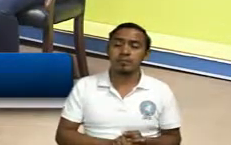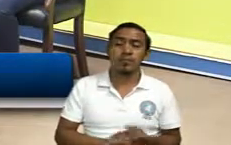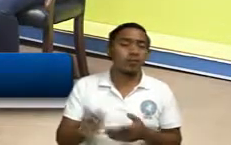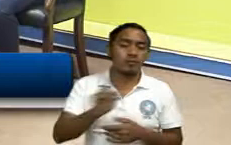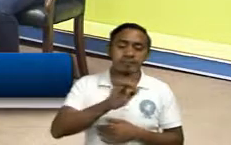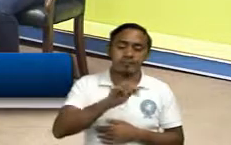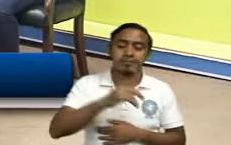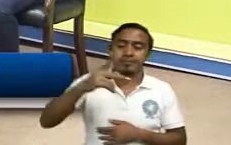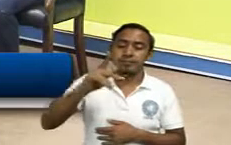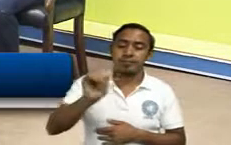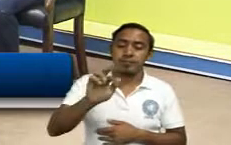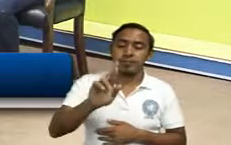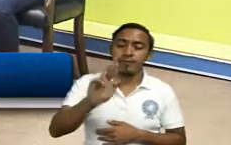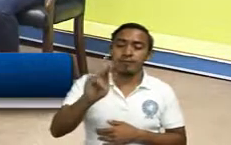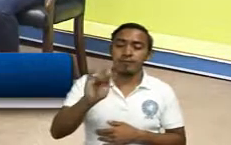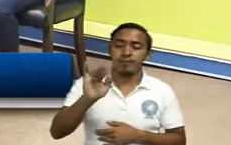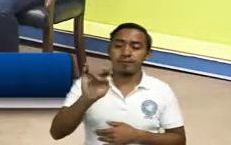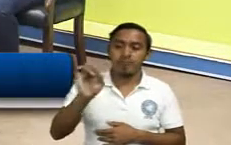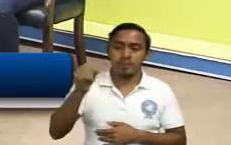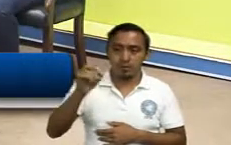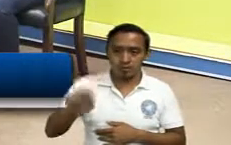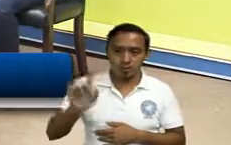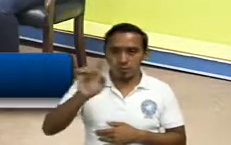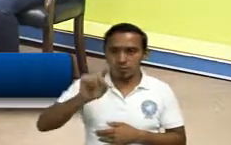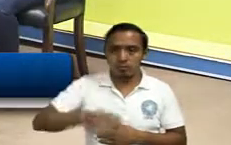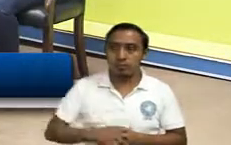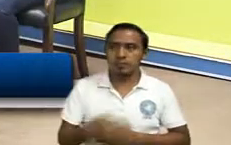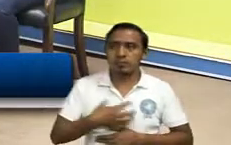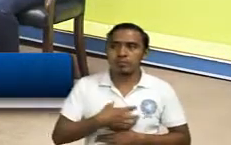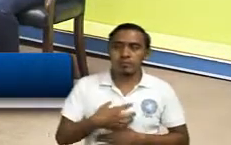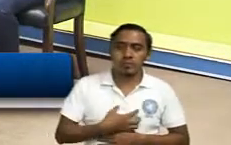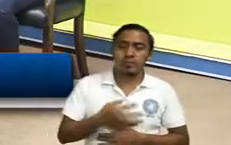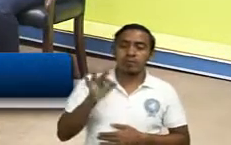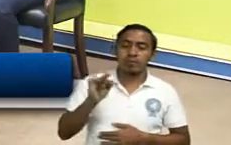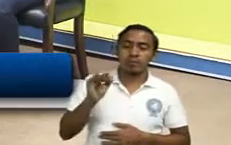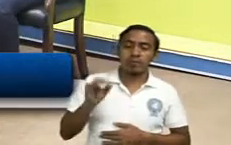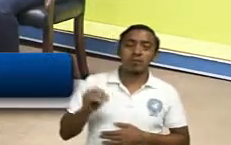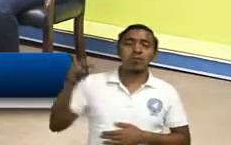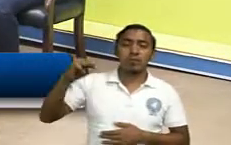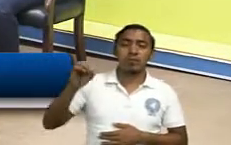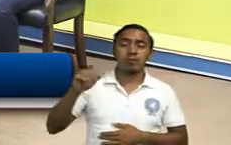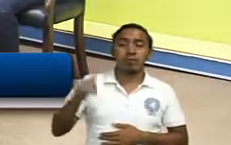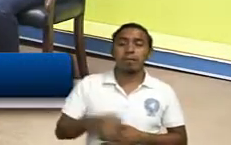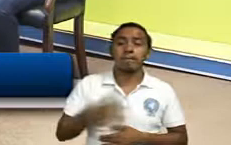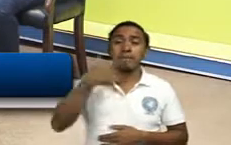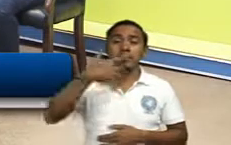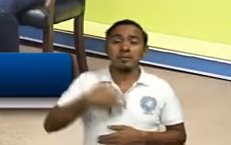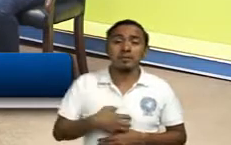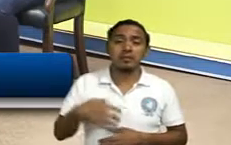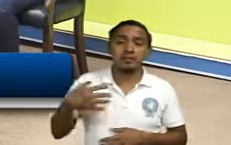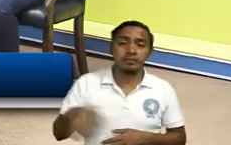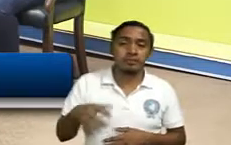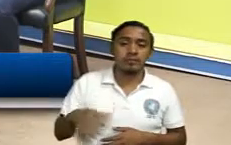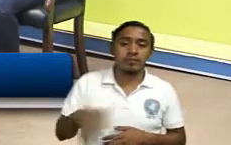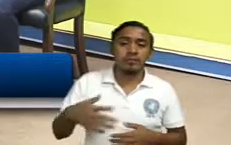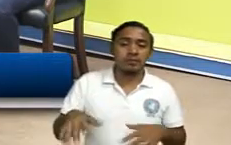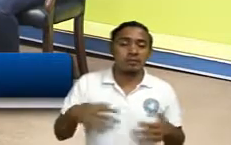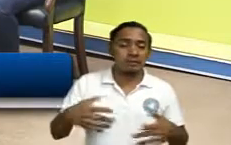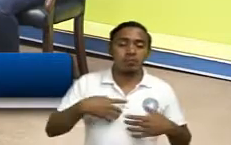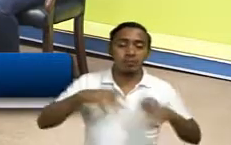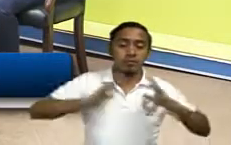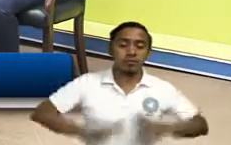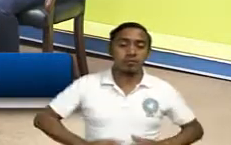Parkinson, disculpe, el Parkinson entra en la discapacidad físico-motora, porque lo que tenemos es una limitante a